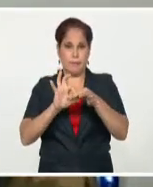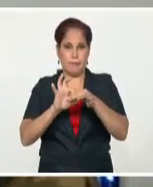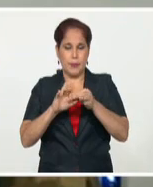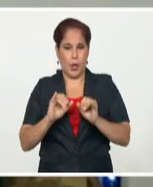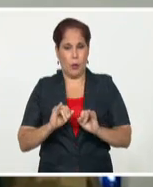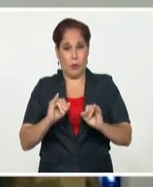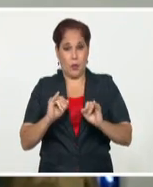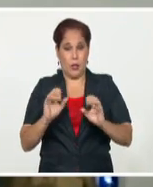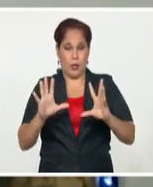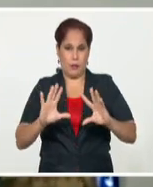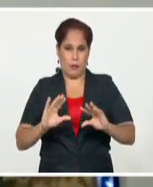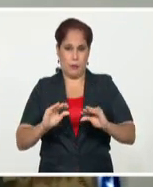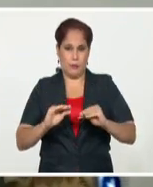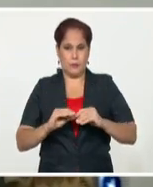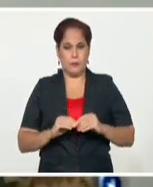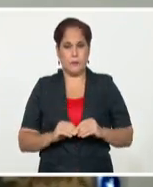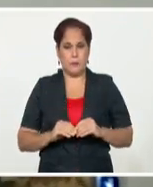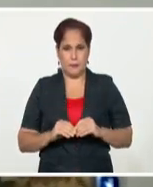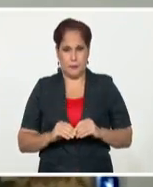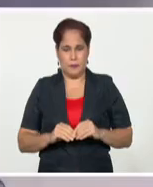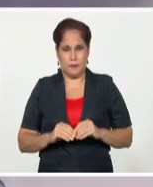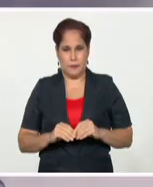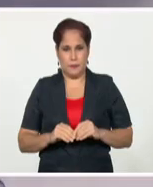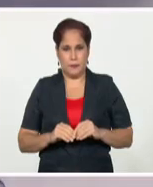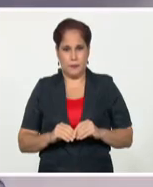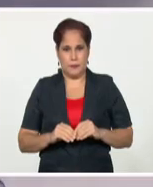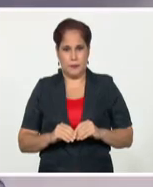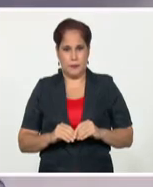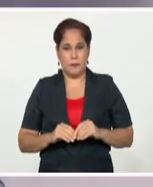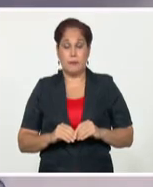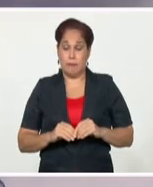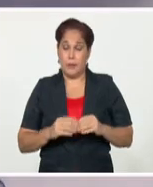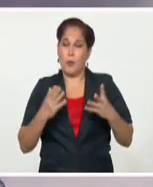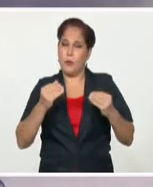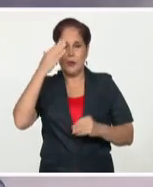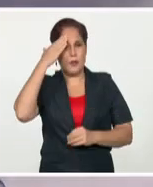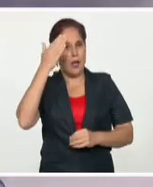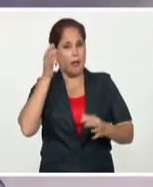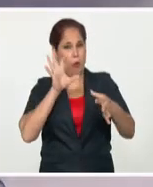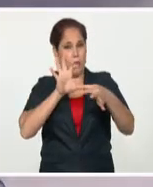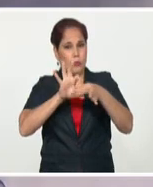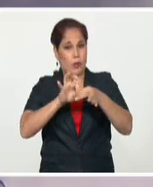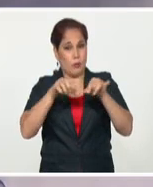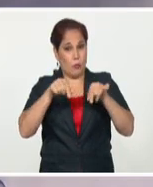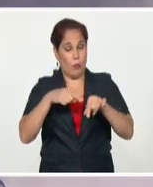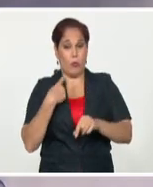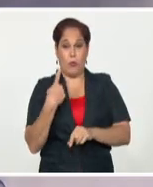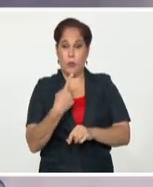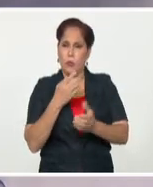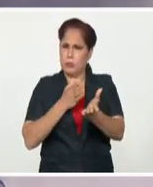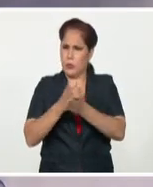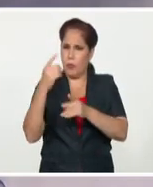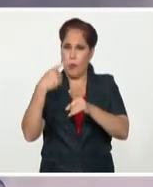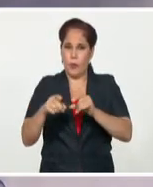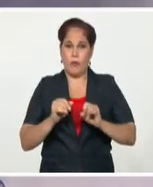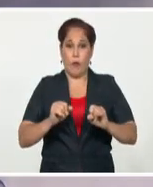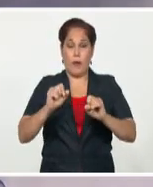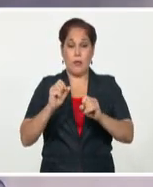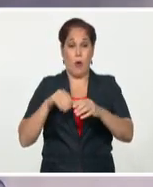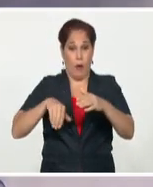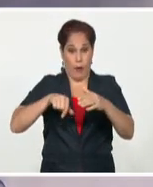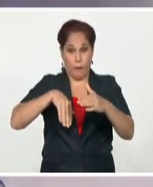emisión estelar del noticiero de la televisión cubana. Muchísimas gracias, Alejandro, por este contacto. Seguimos ahora con fútbol. En